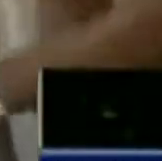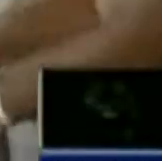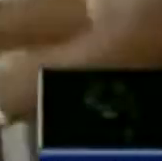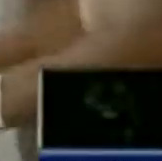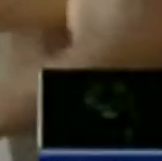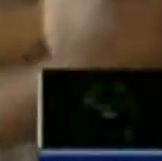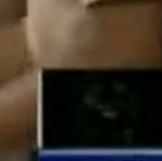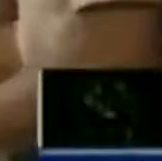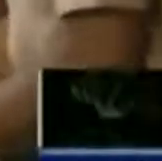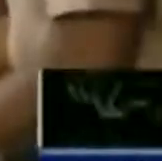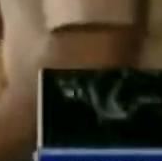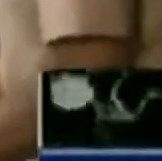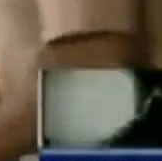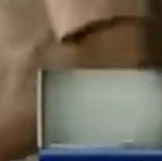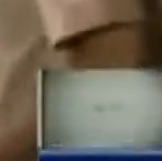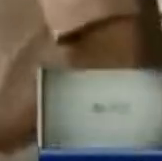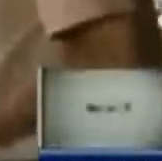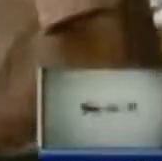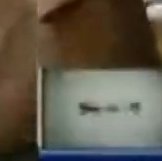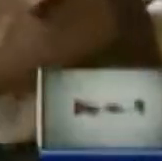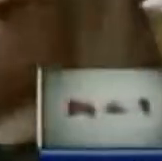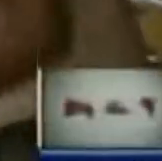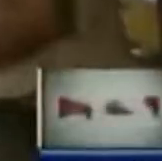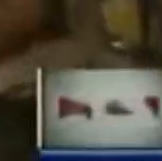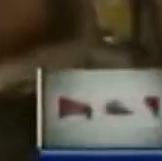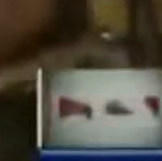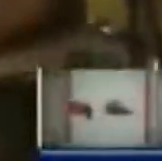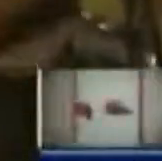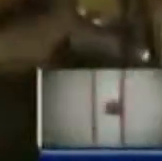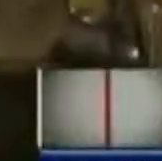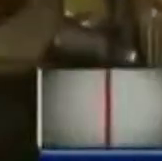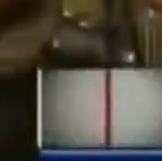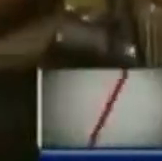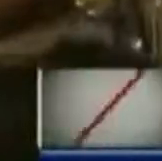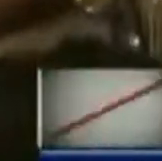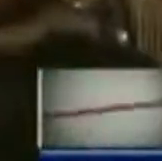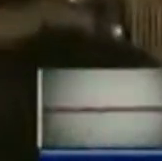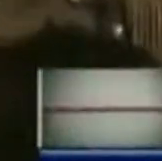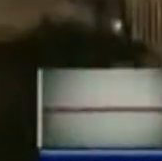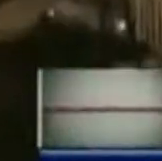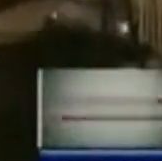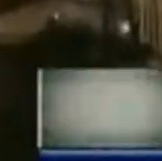vamos ahora con la universidad militar amparito